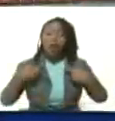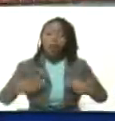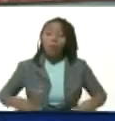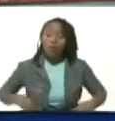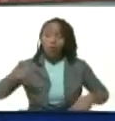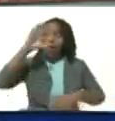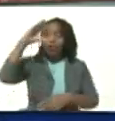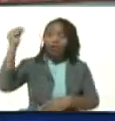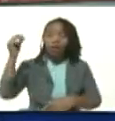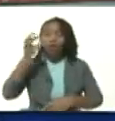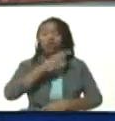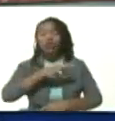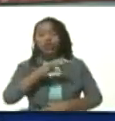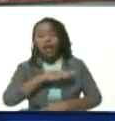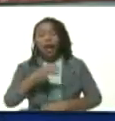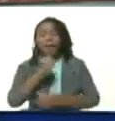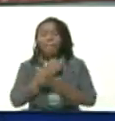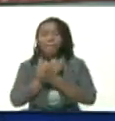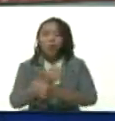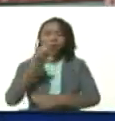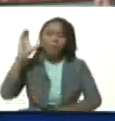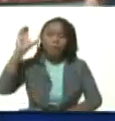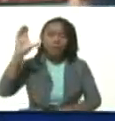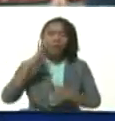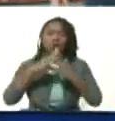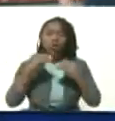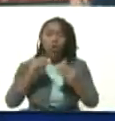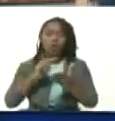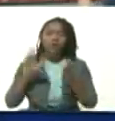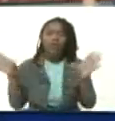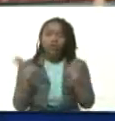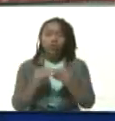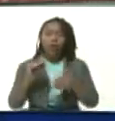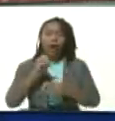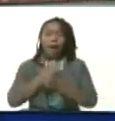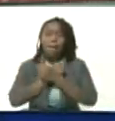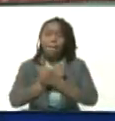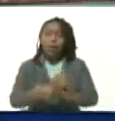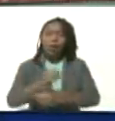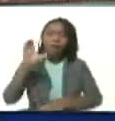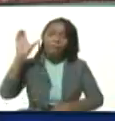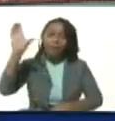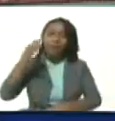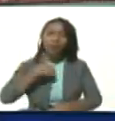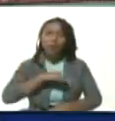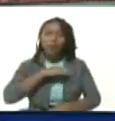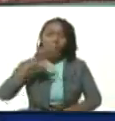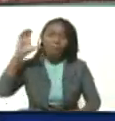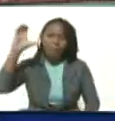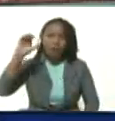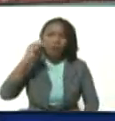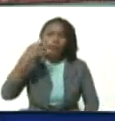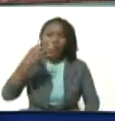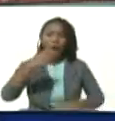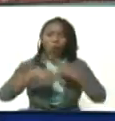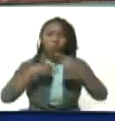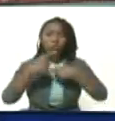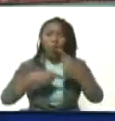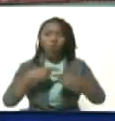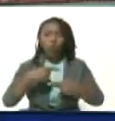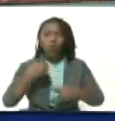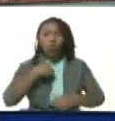a la sociedad, el amor a la patria. Todo se resume en el amor a la patria, nuestra patria tricolor, nuestra